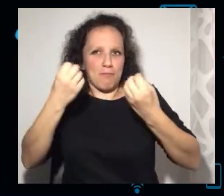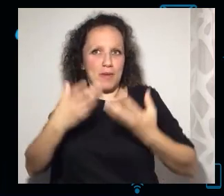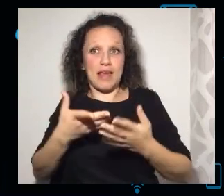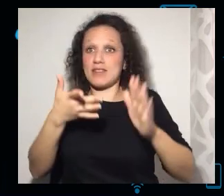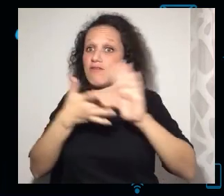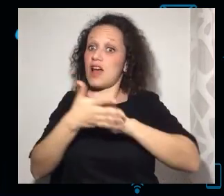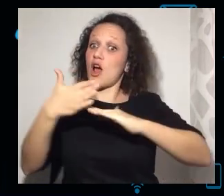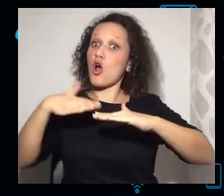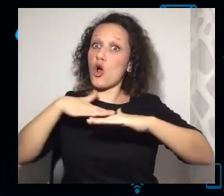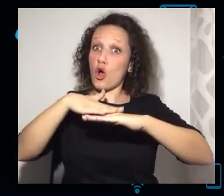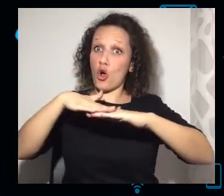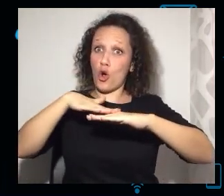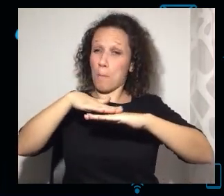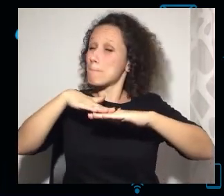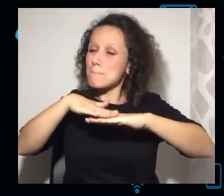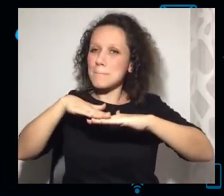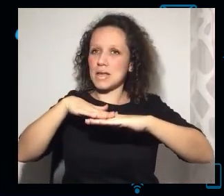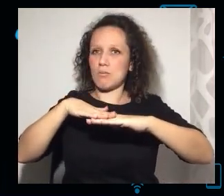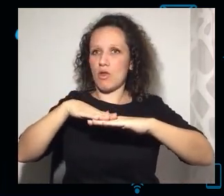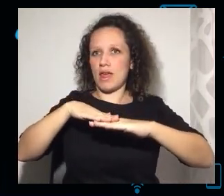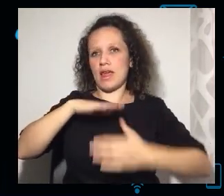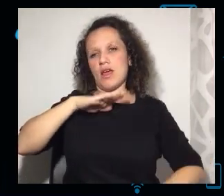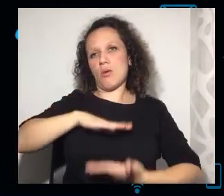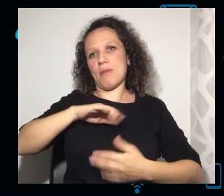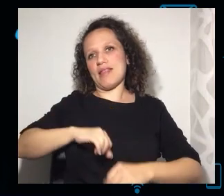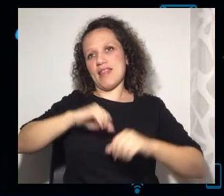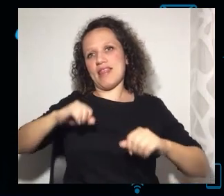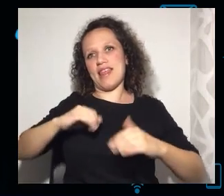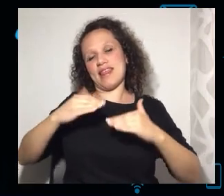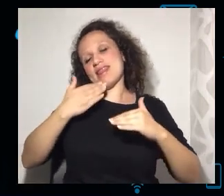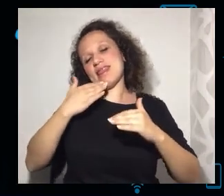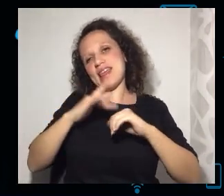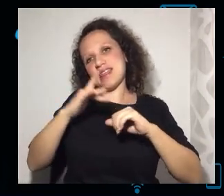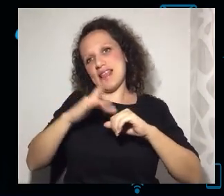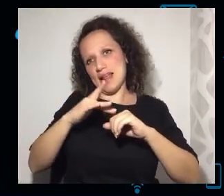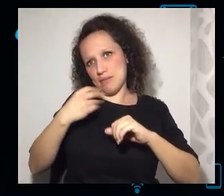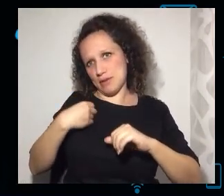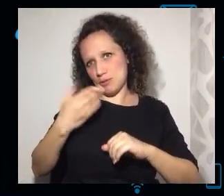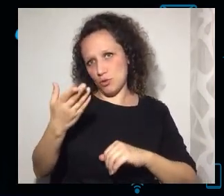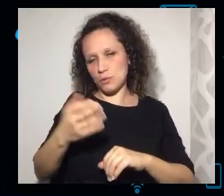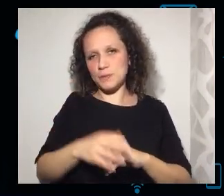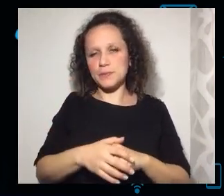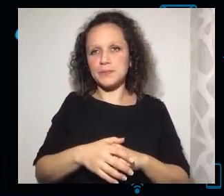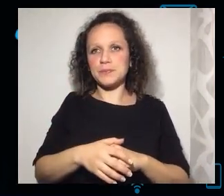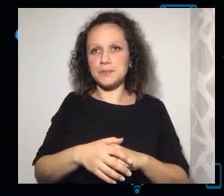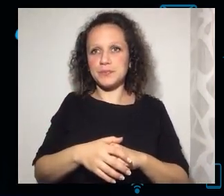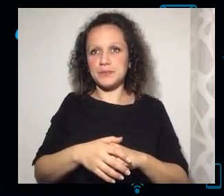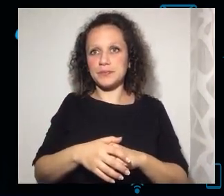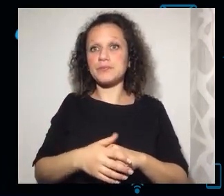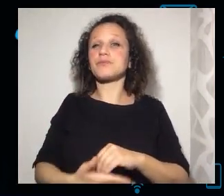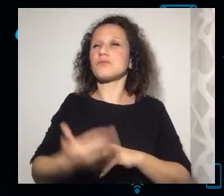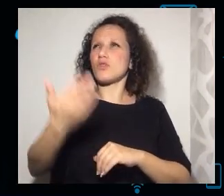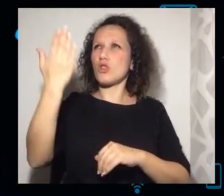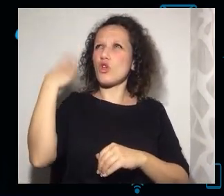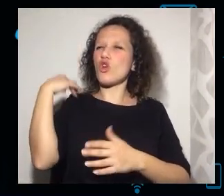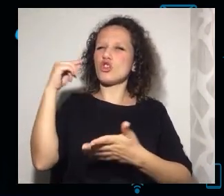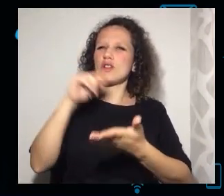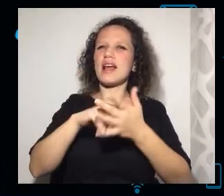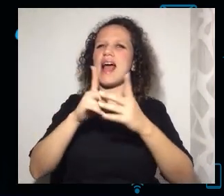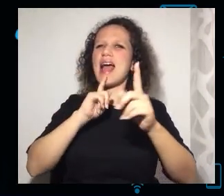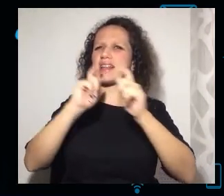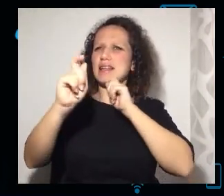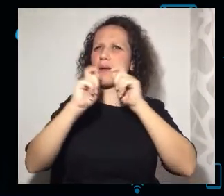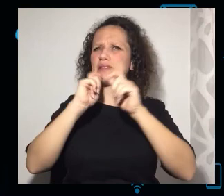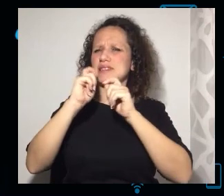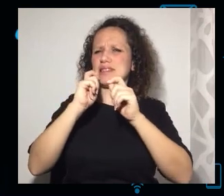competencia digital y luego ese ejemplo al que hacía referencia en referencia antes el otro día decía al hilo de una entrevista que menciona periodista